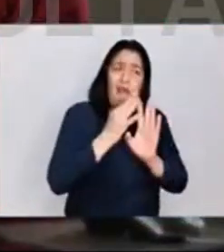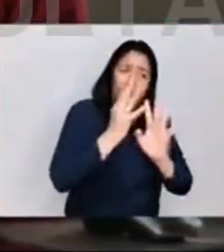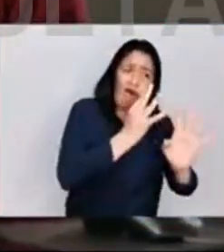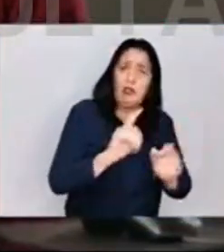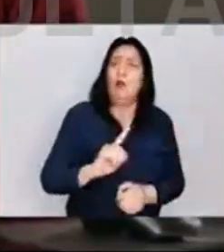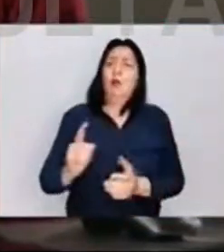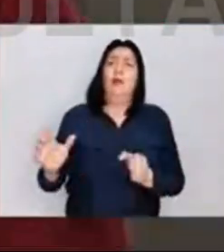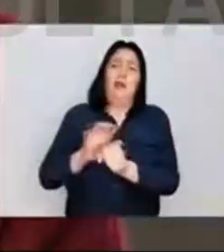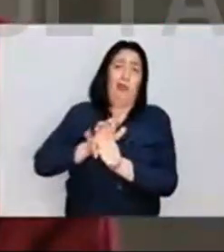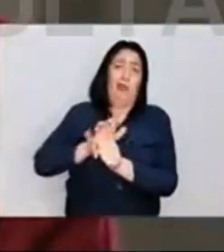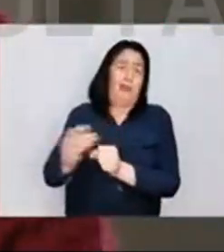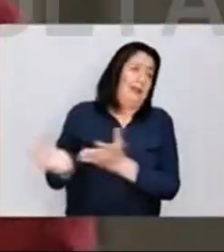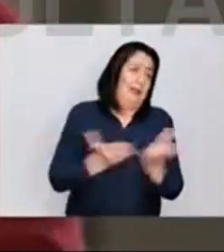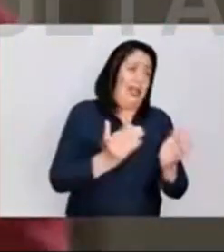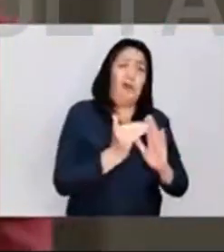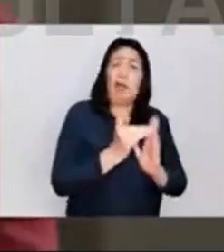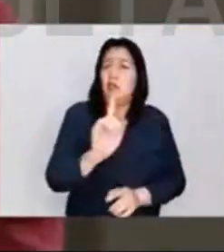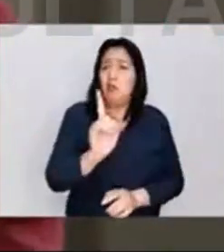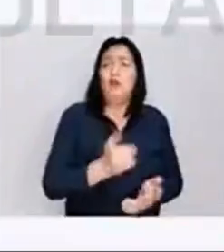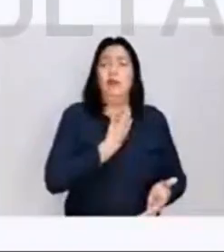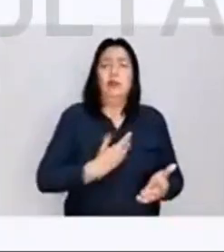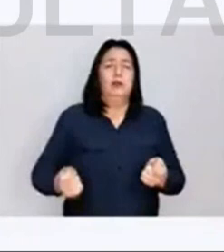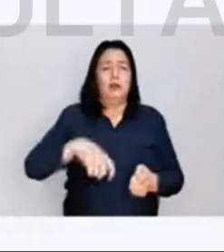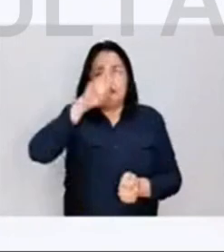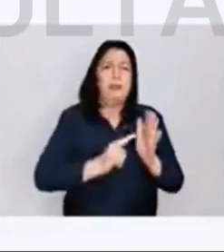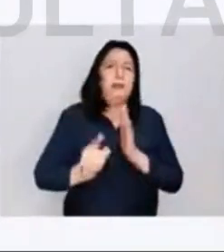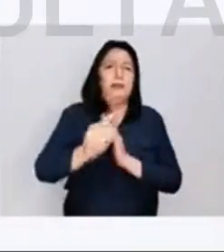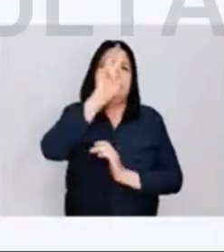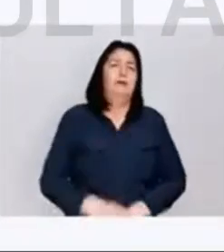ventanilla del banco. No lleves el disco. Gobierno del Perú, el Perú primero.